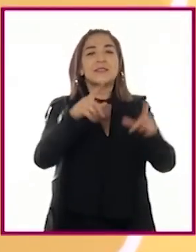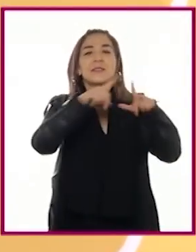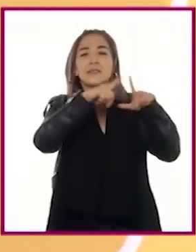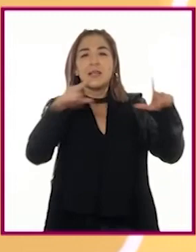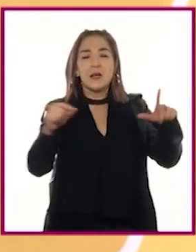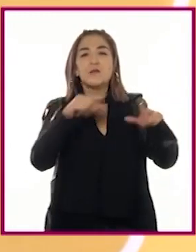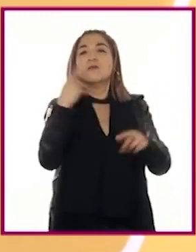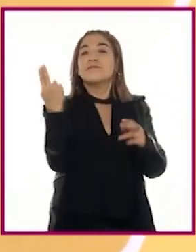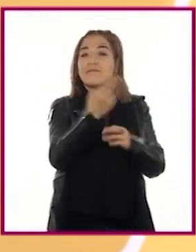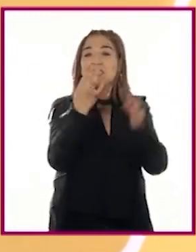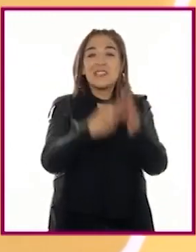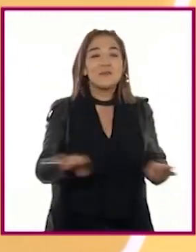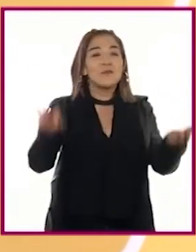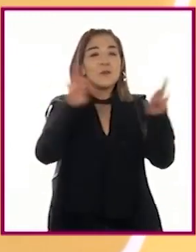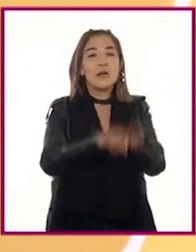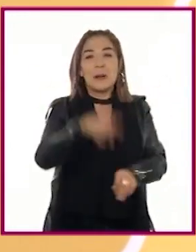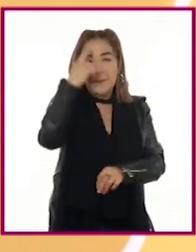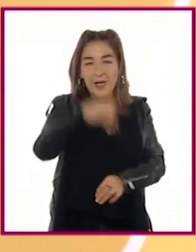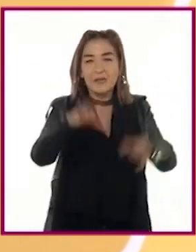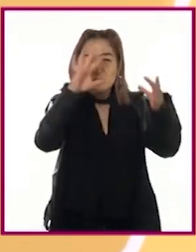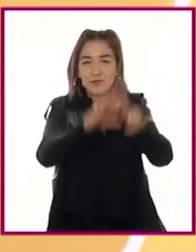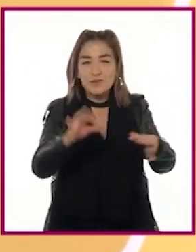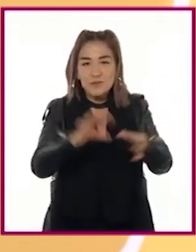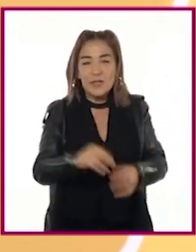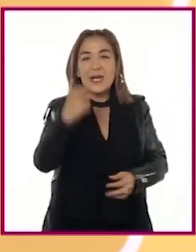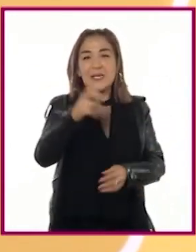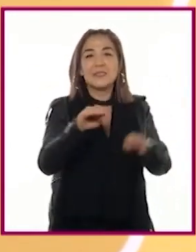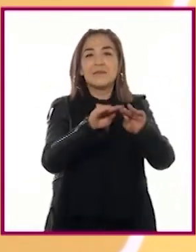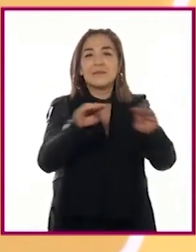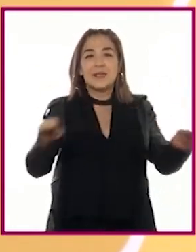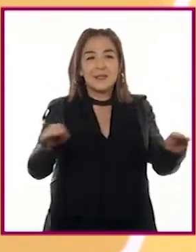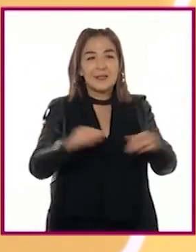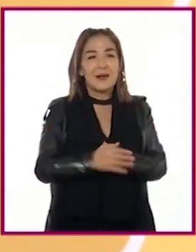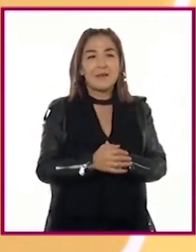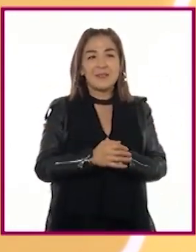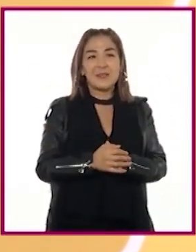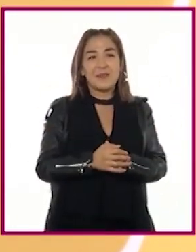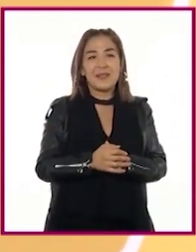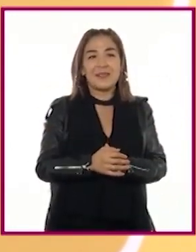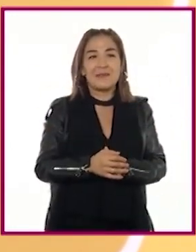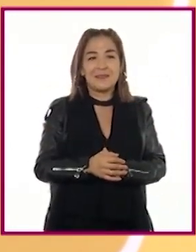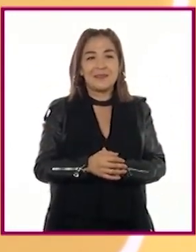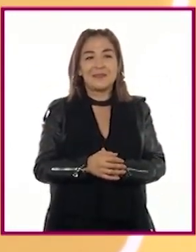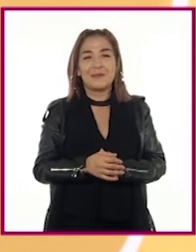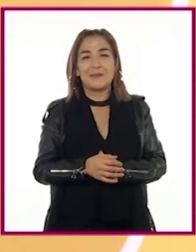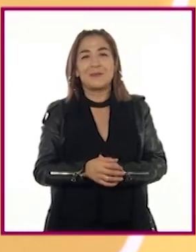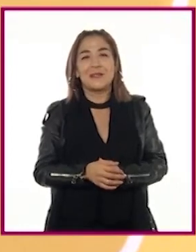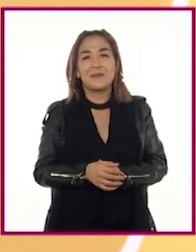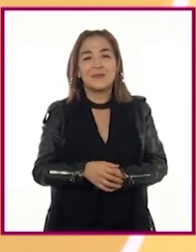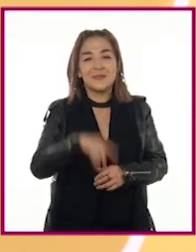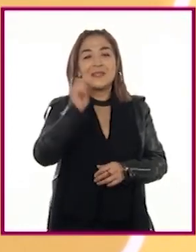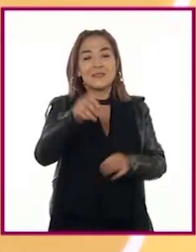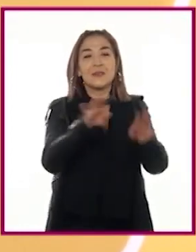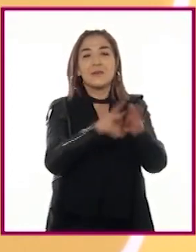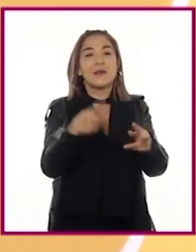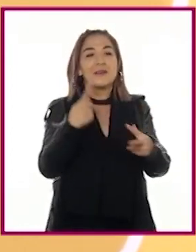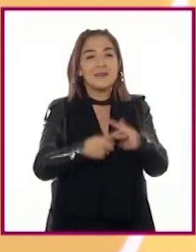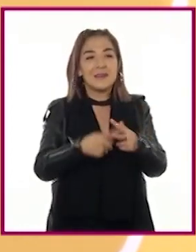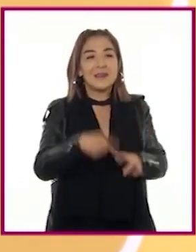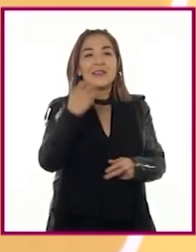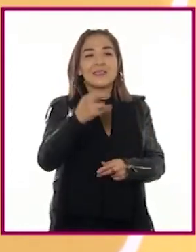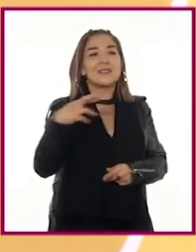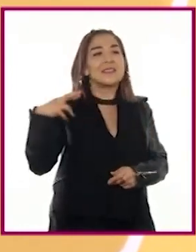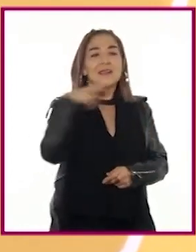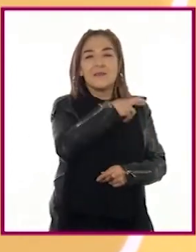un elemento fundamental en la descripción de superficies. Ustedes han de recordar que cuando no se puede calcular de manera